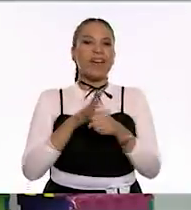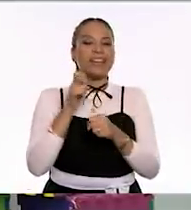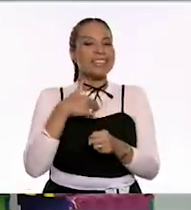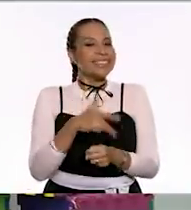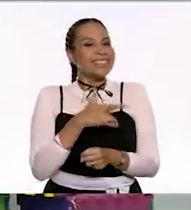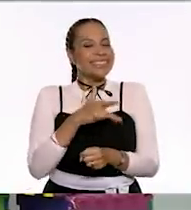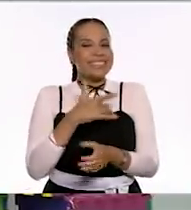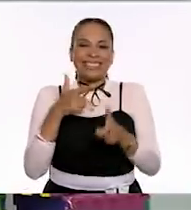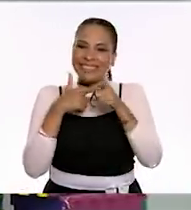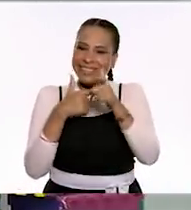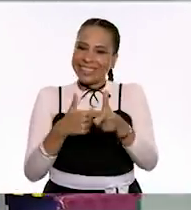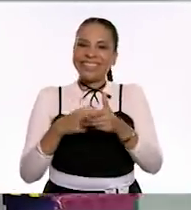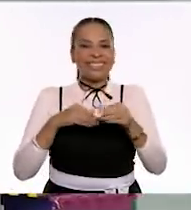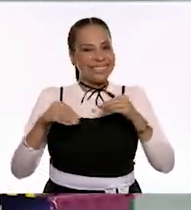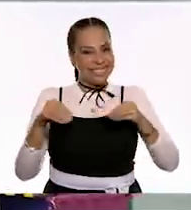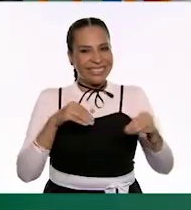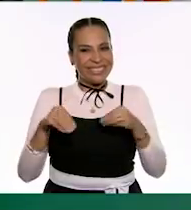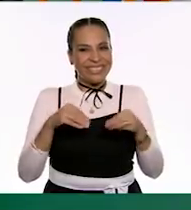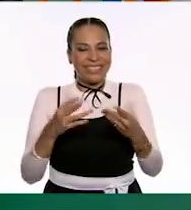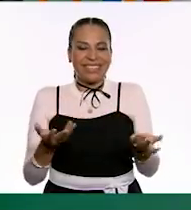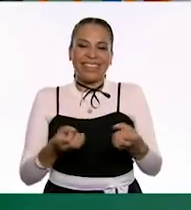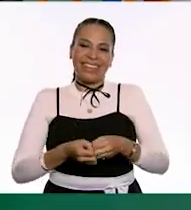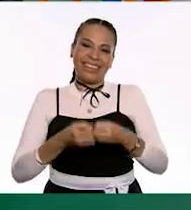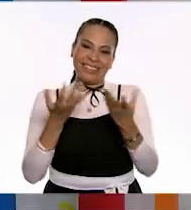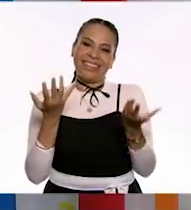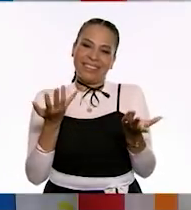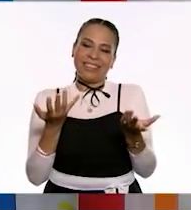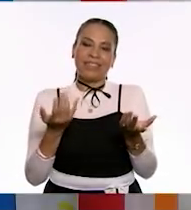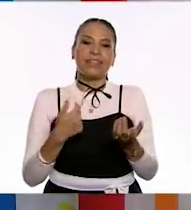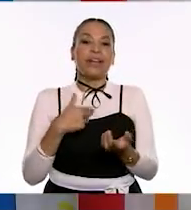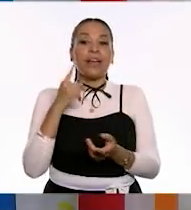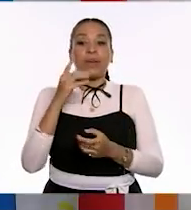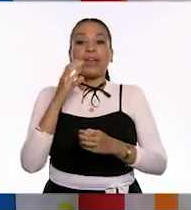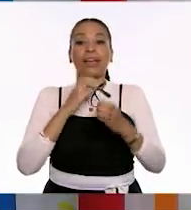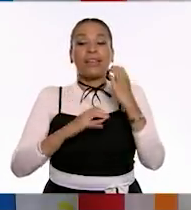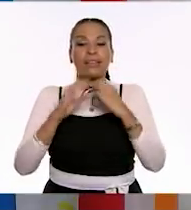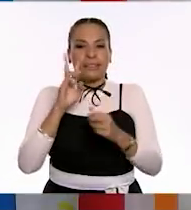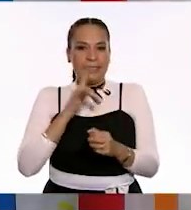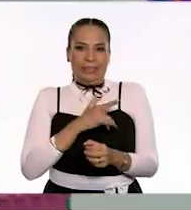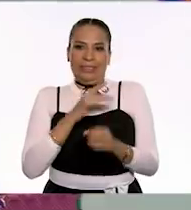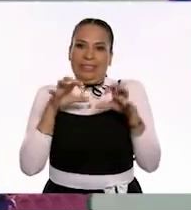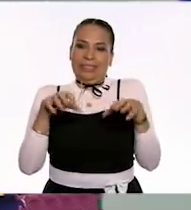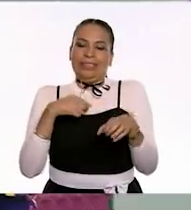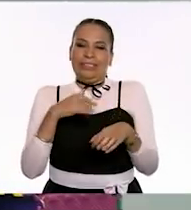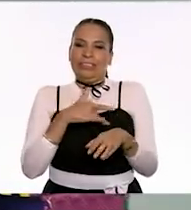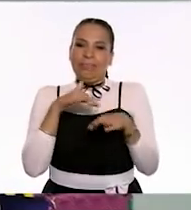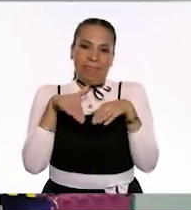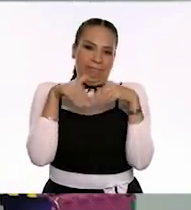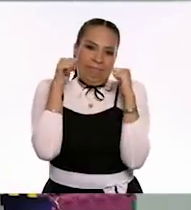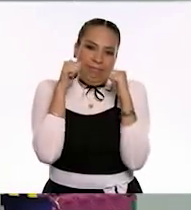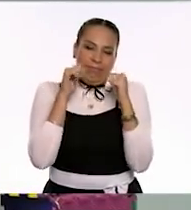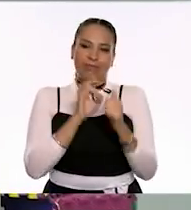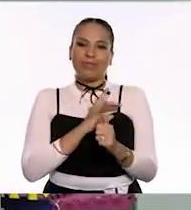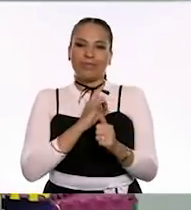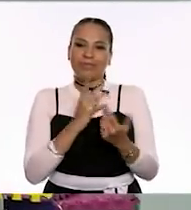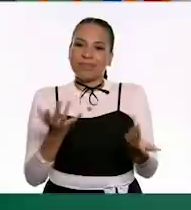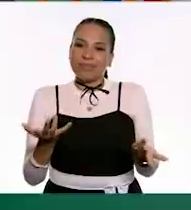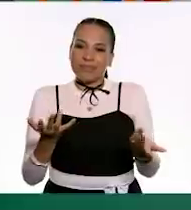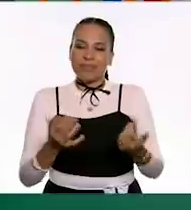me inspiró a seguirme moviendo. Claro. Si hubiera tenido una melodía tétrica, entonces me hubiera escondido en algún lugar.